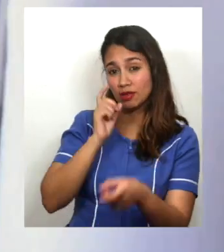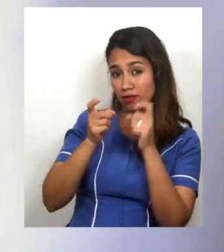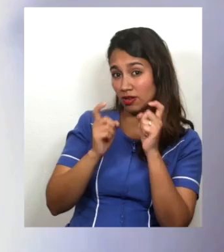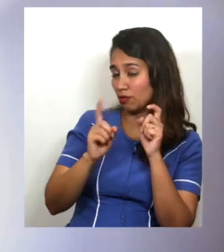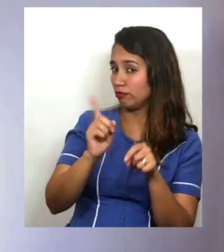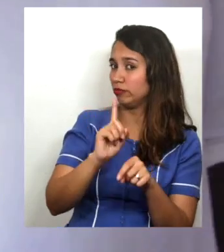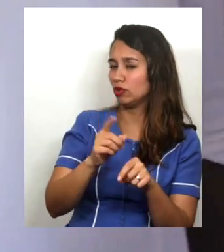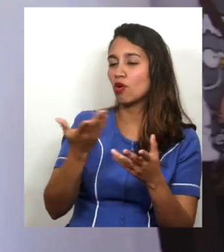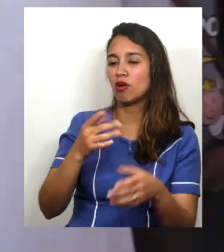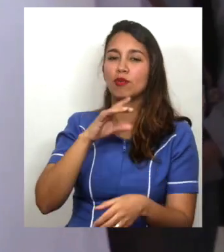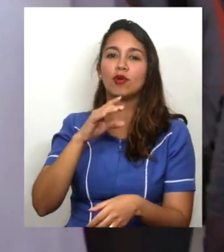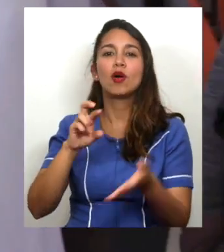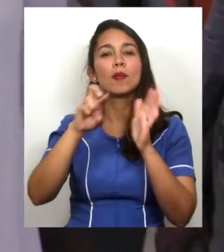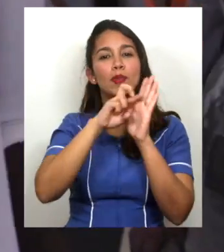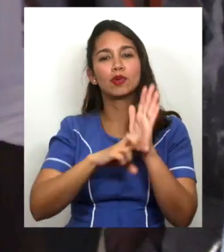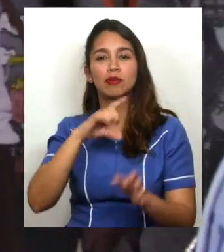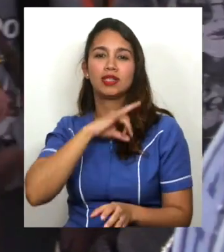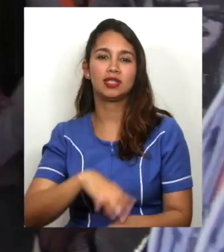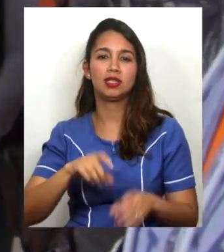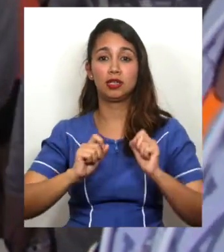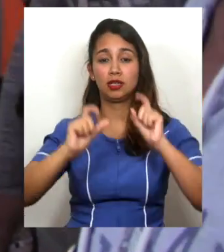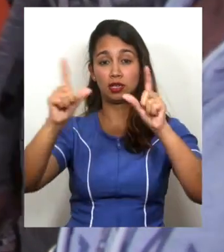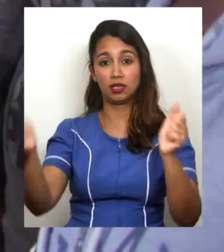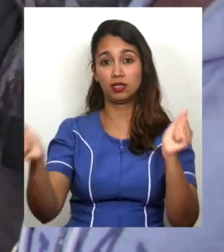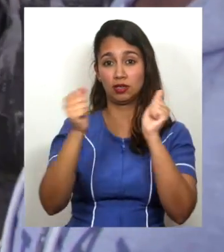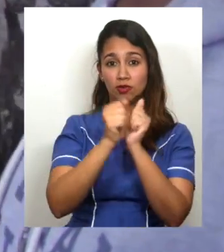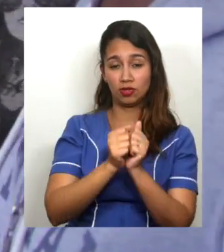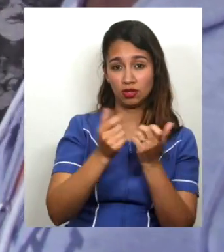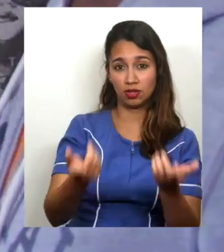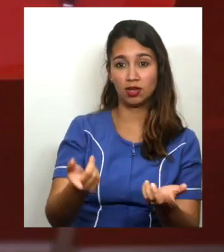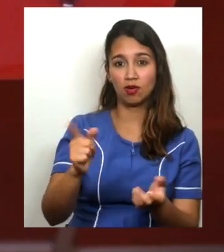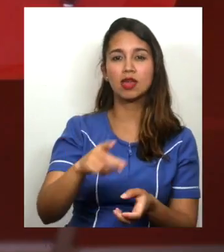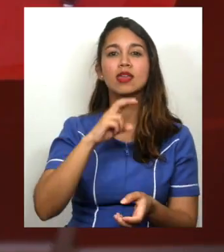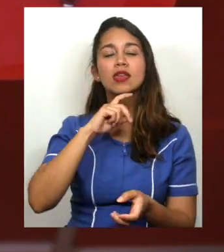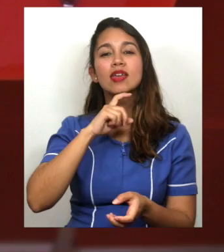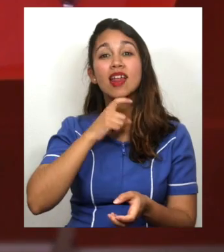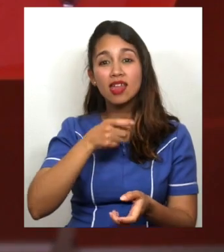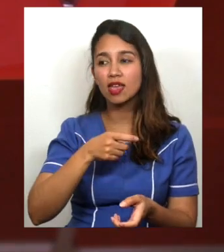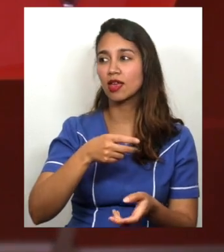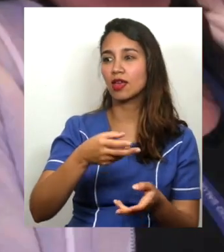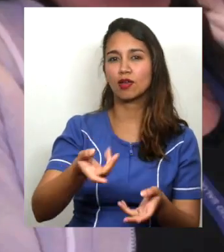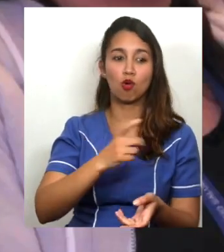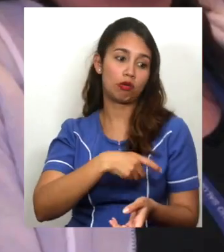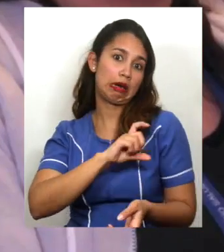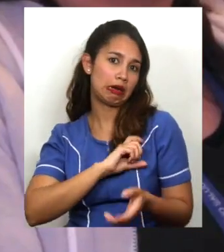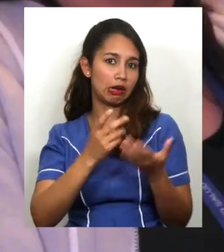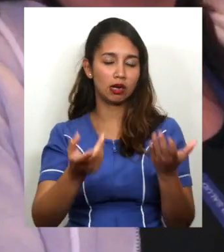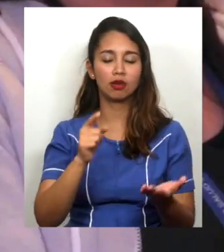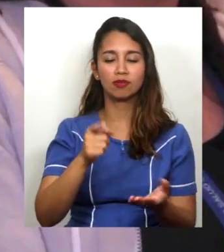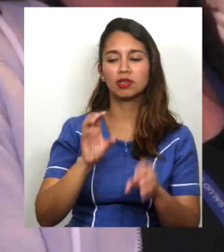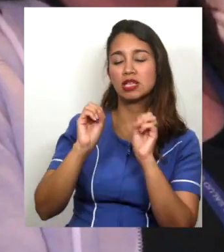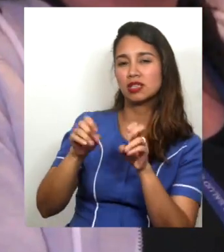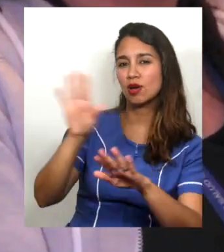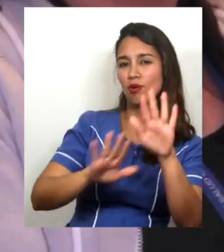antes mencionados, es que el programa Chile Crece Contigo del Hospital Santa Filomena de Graneros realiza un taller intercultural basado en los